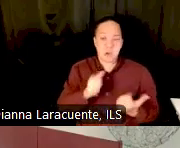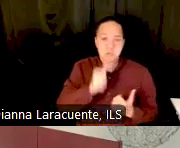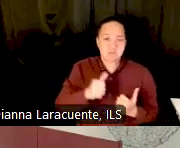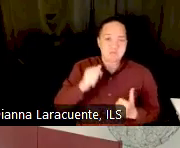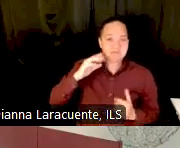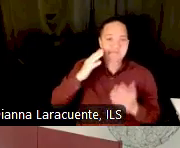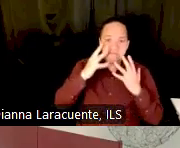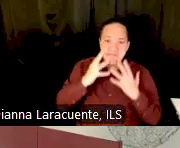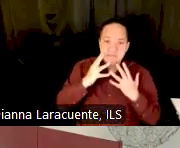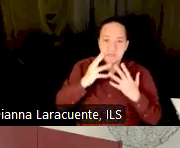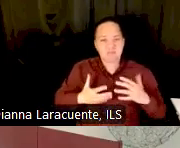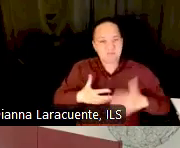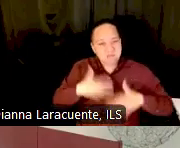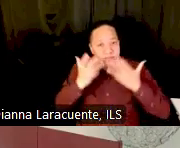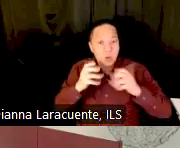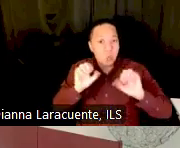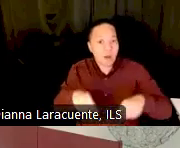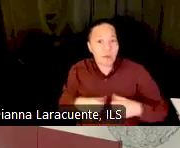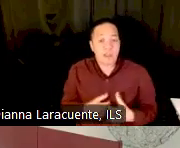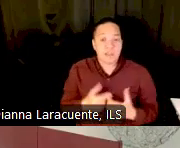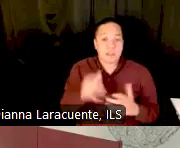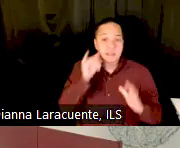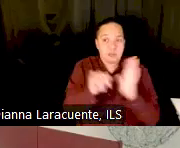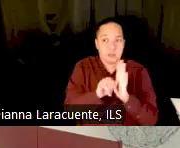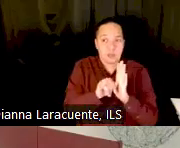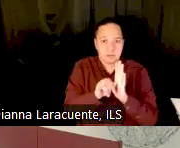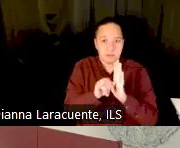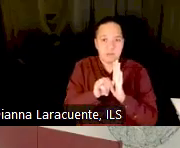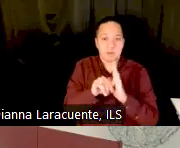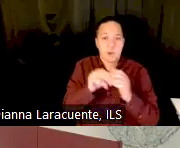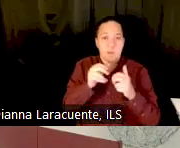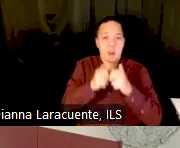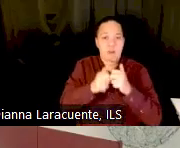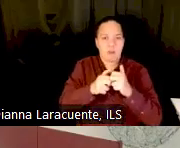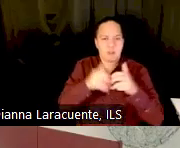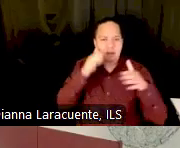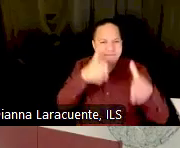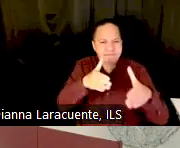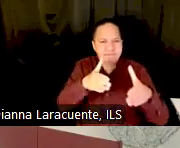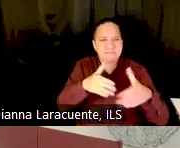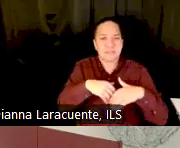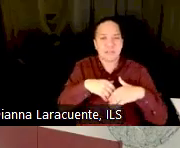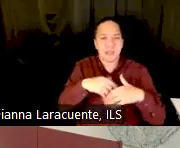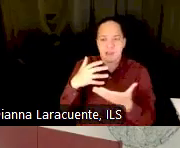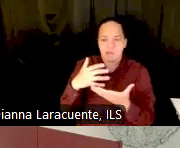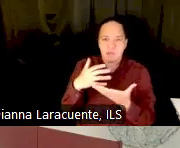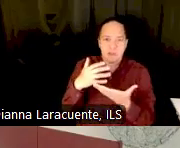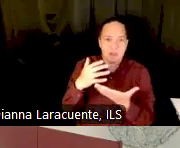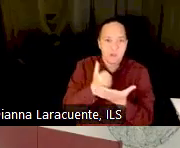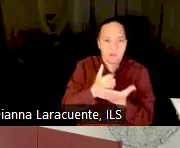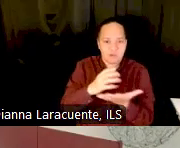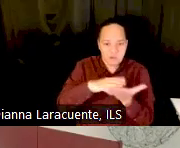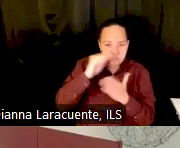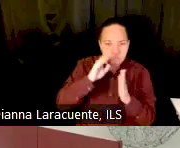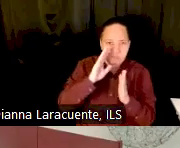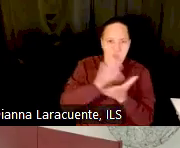ser irritabilidad, identificar problemas de concentración, problemas en el aprovechamiento académico que vaya